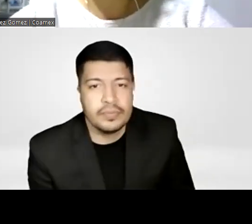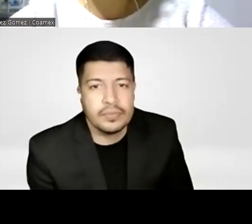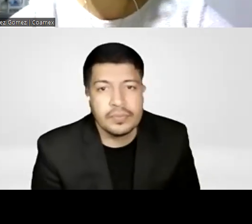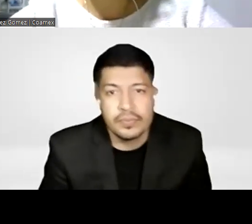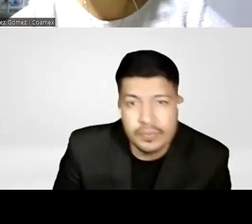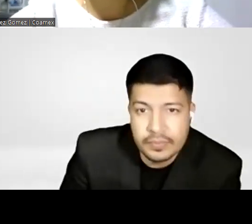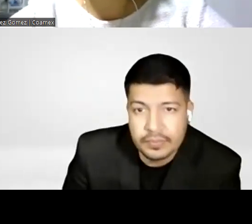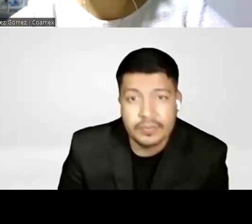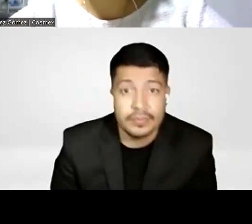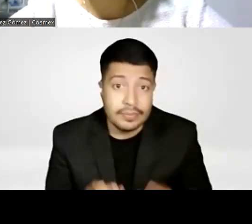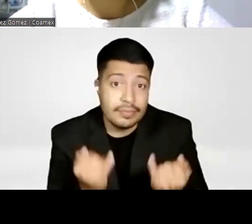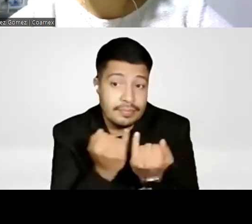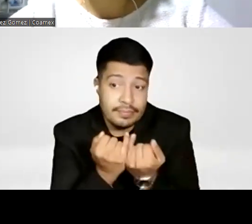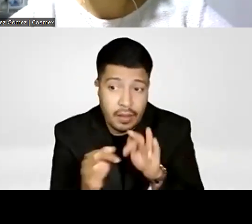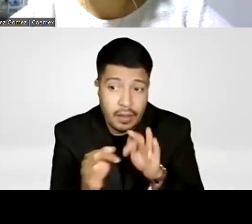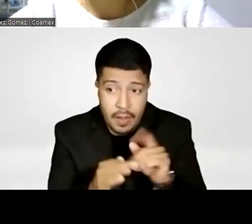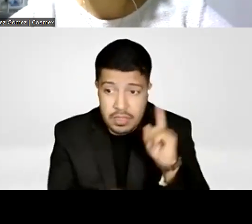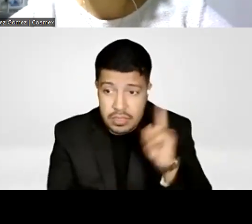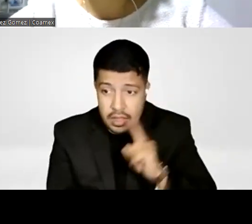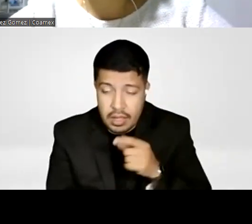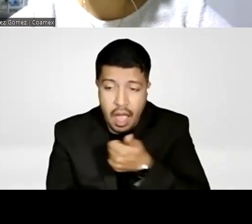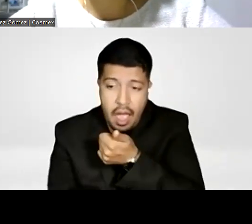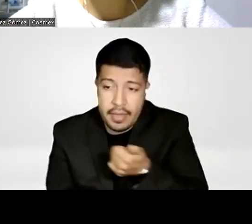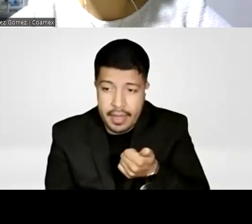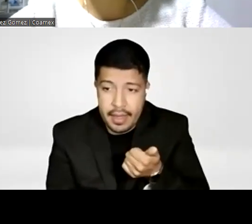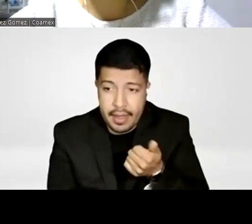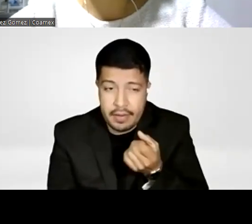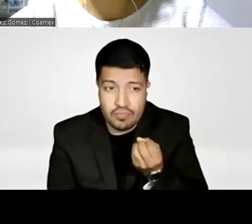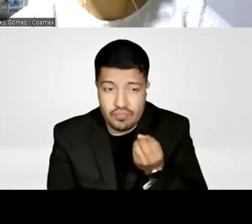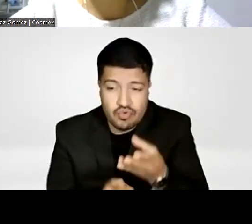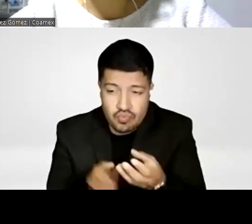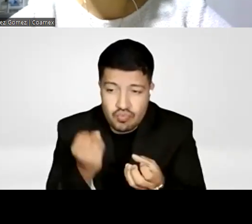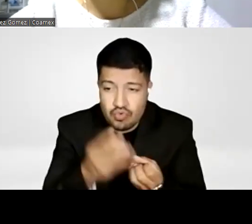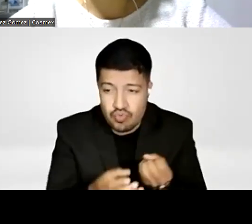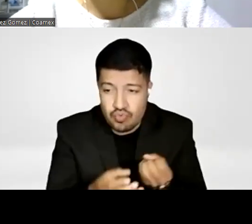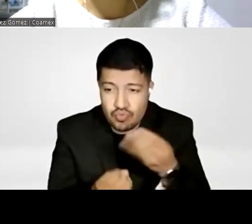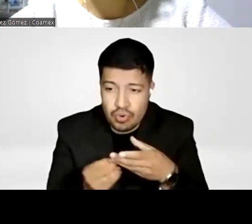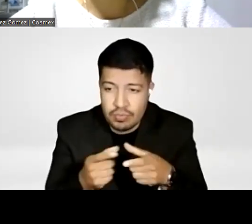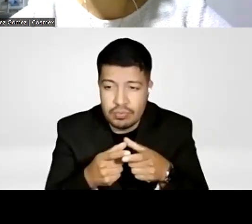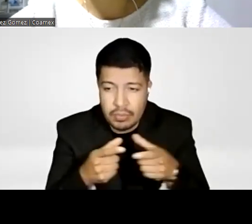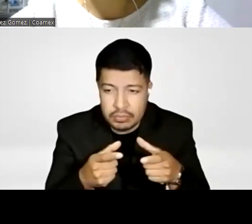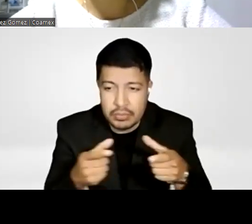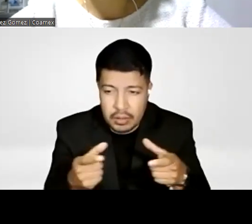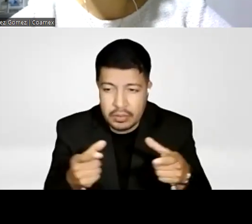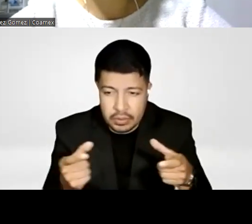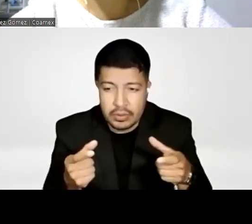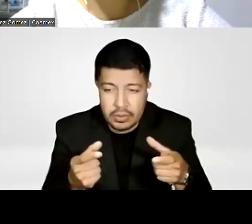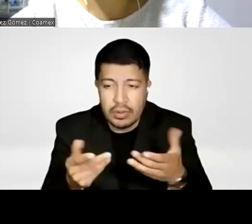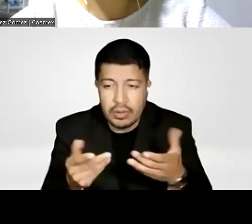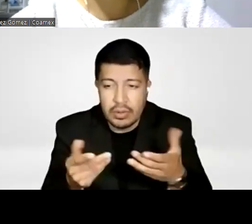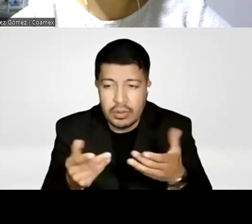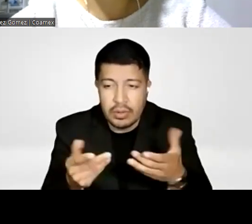en la lucha diaria, cada quien con nuestro granito y ayudar también a difundir la información de estos